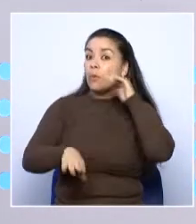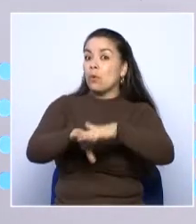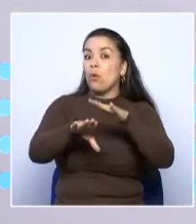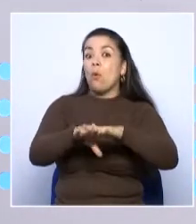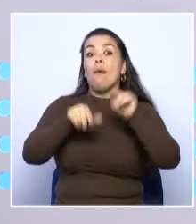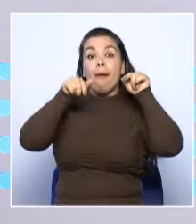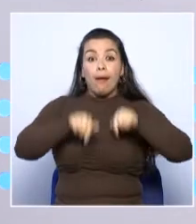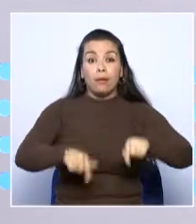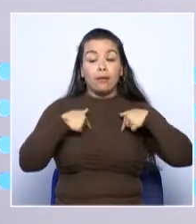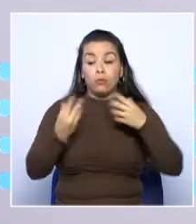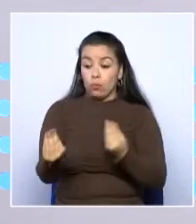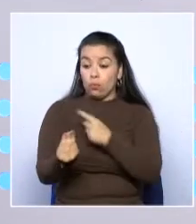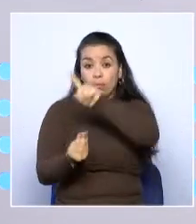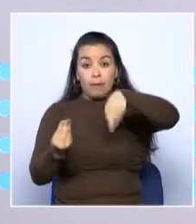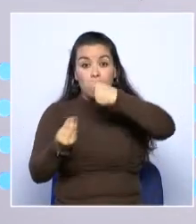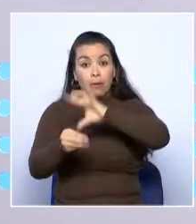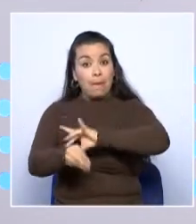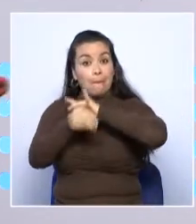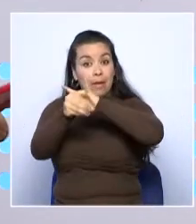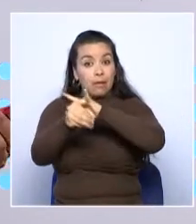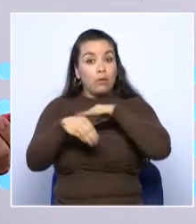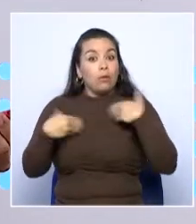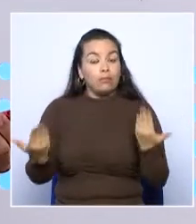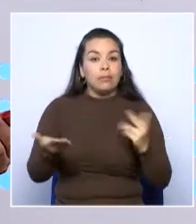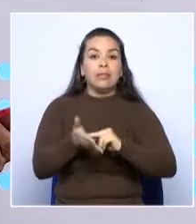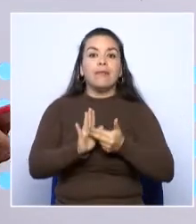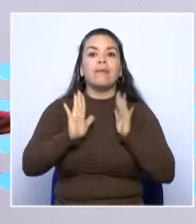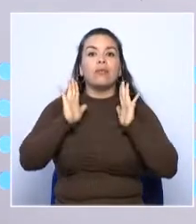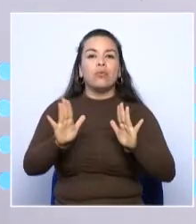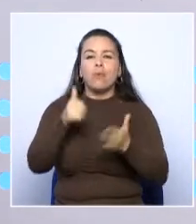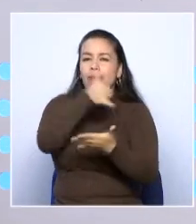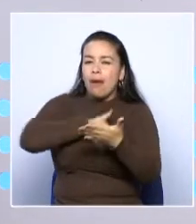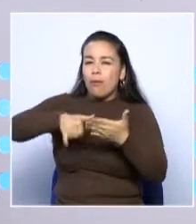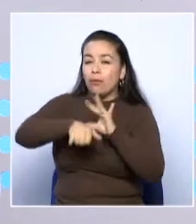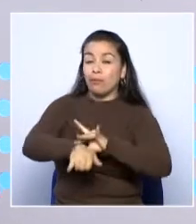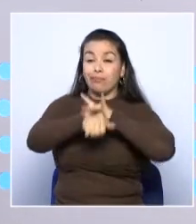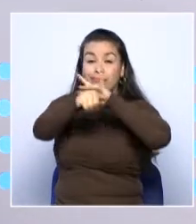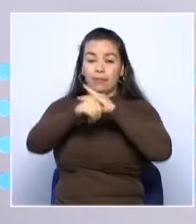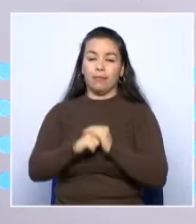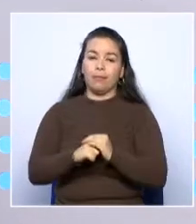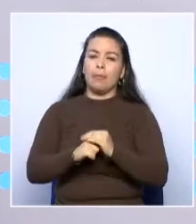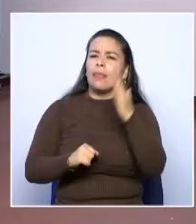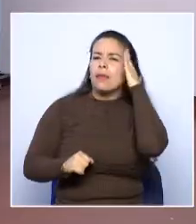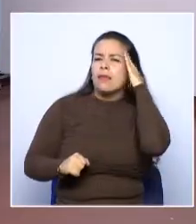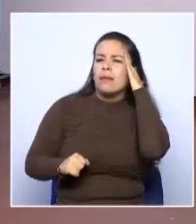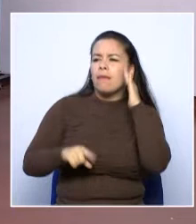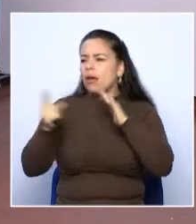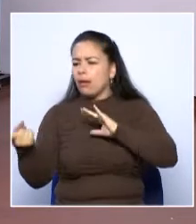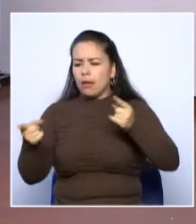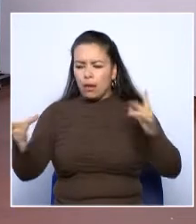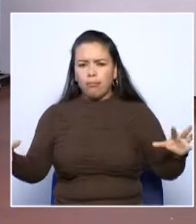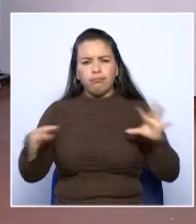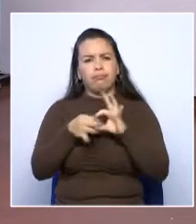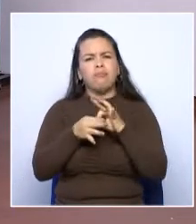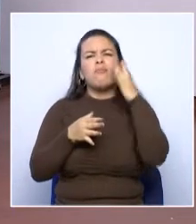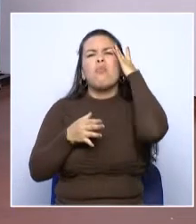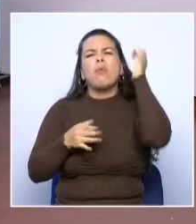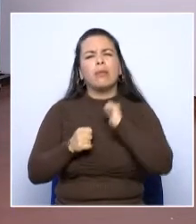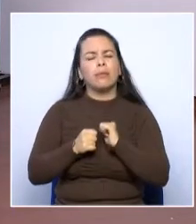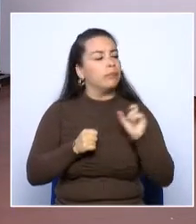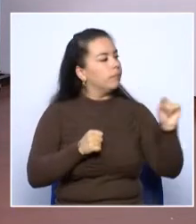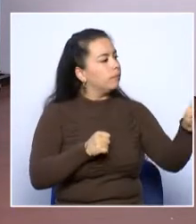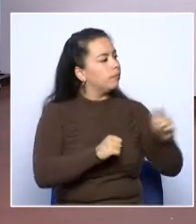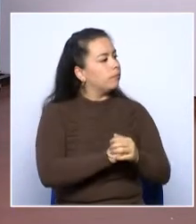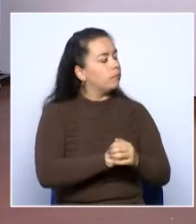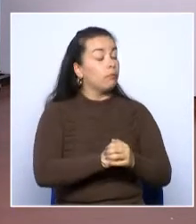este equipo de médicos radiólogos, tenemos un laboratorio clínico. ¿Por qué uno complementa al otro? Sí, es muy importante